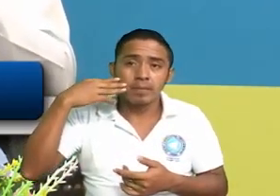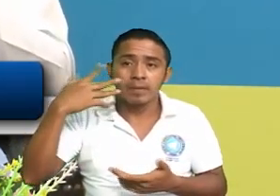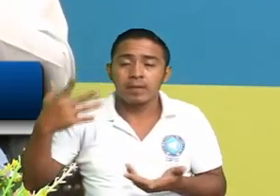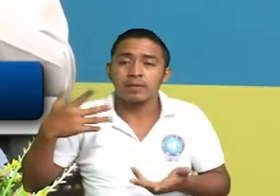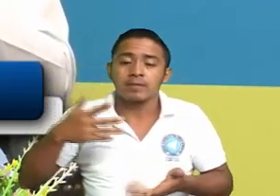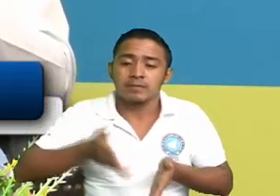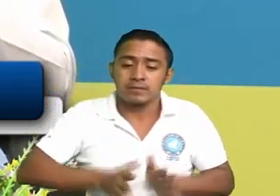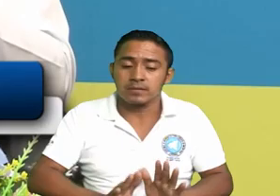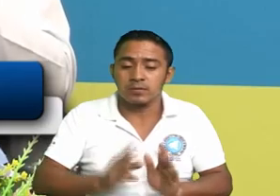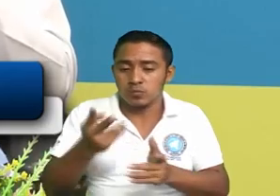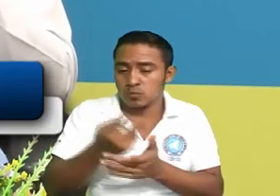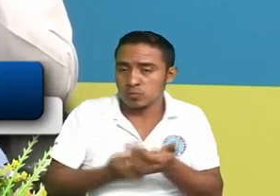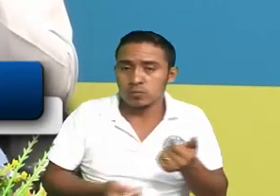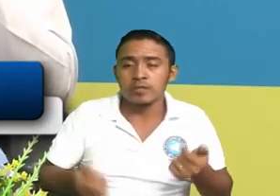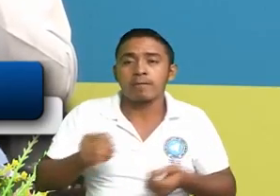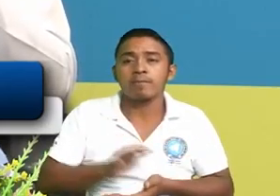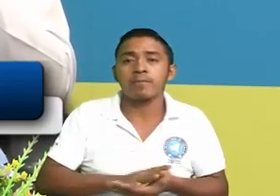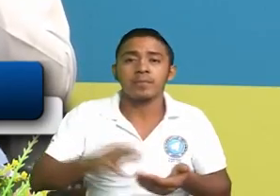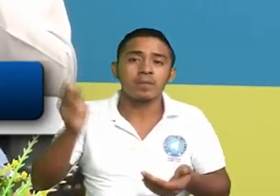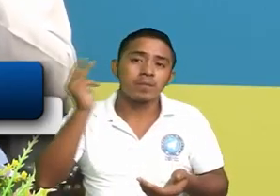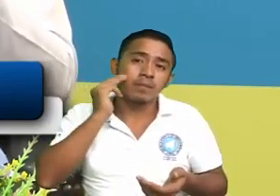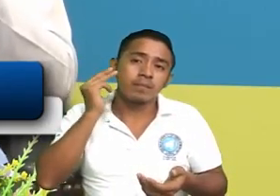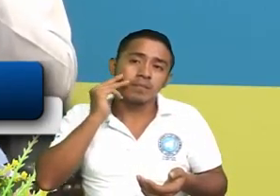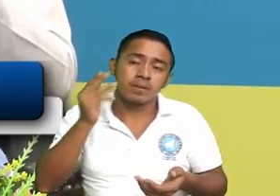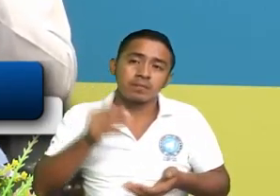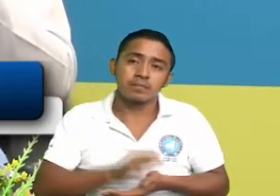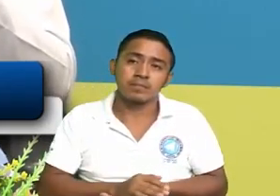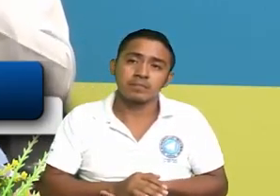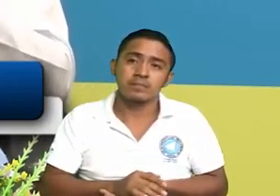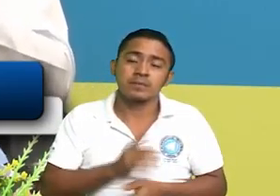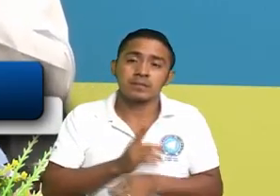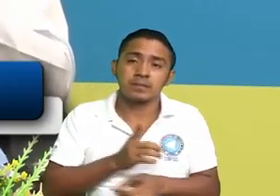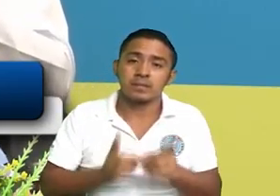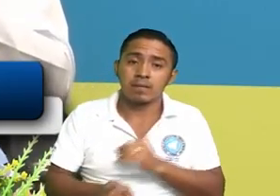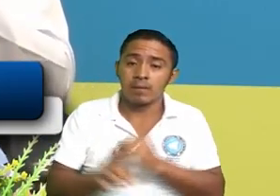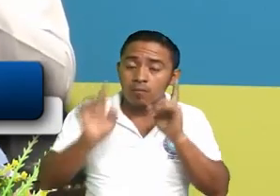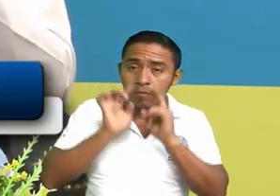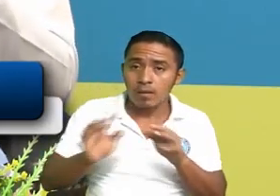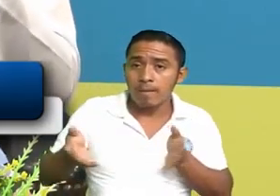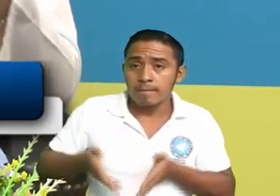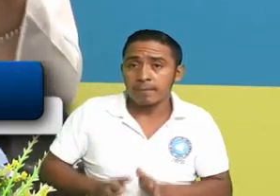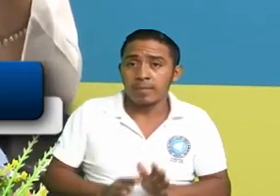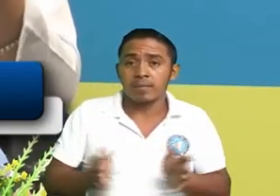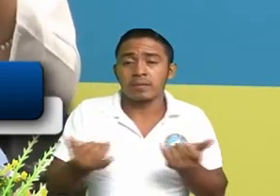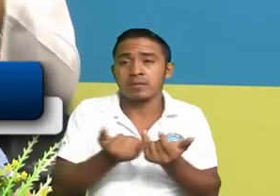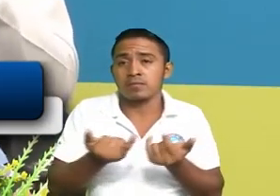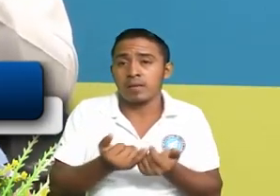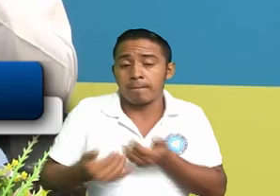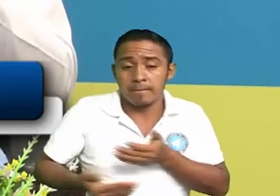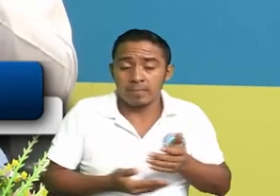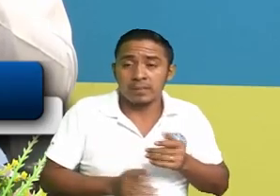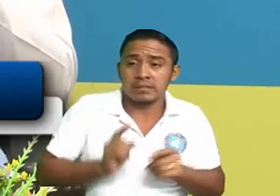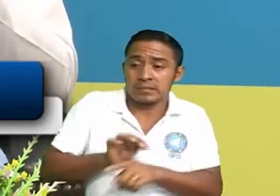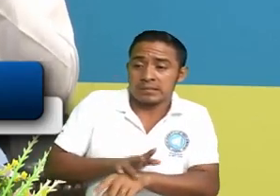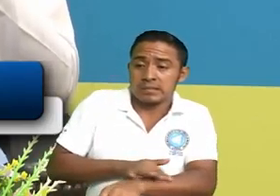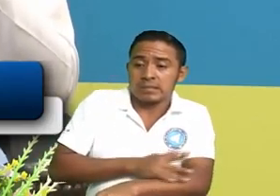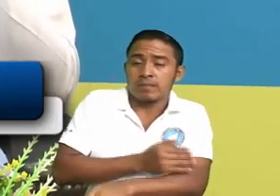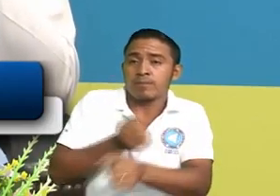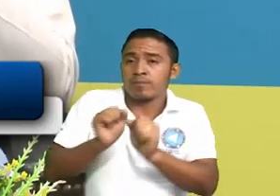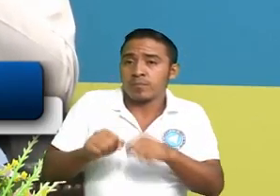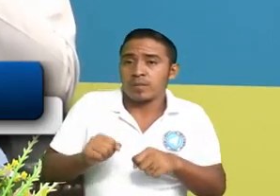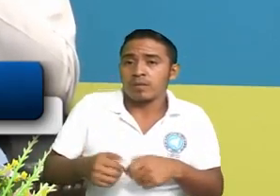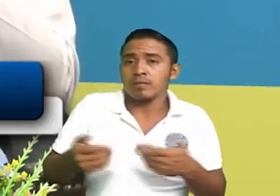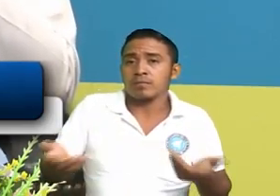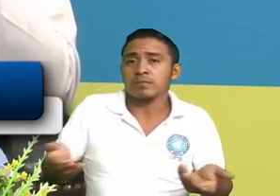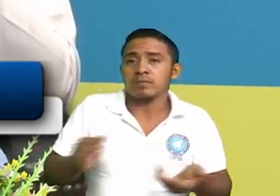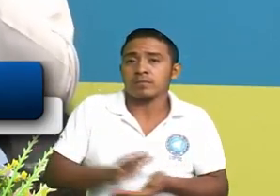adecuada para ese bebé. Entonces, los beneficios que me mencionaba, una adecuada temperatura para tu hijo, un